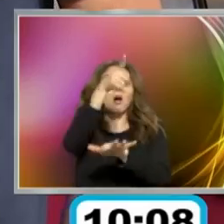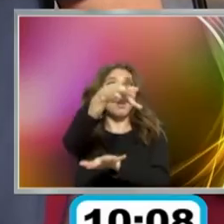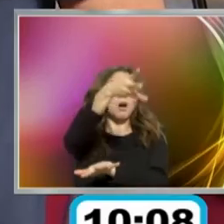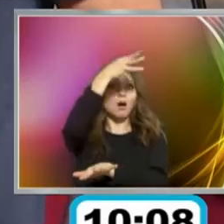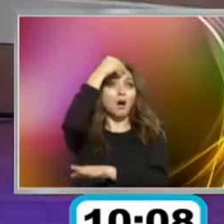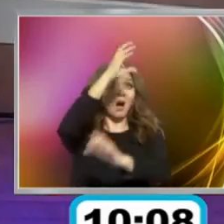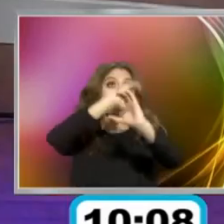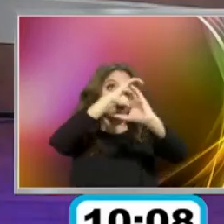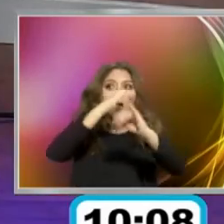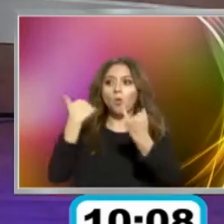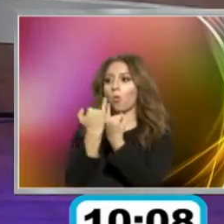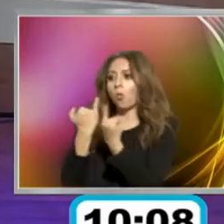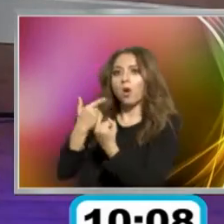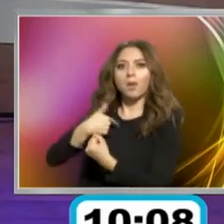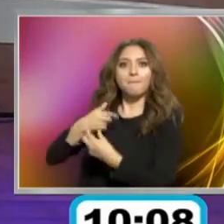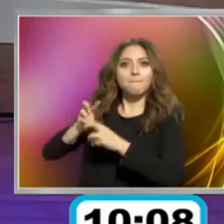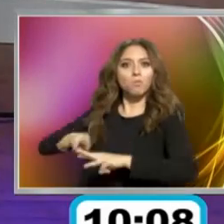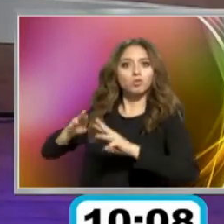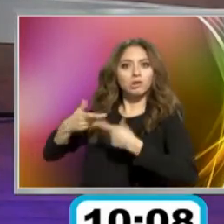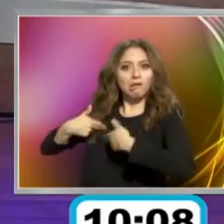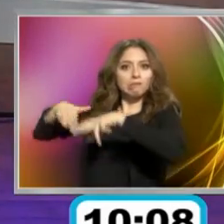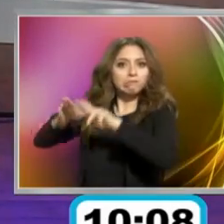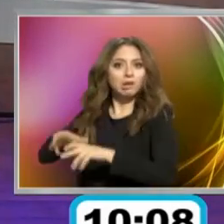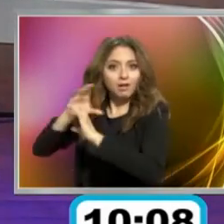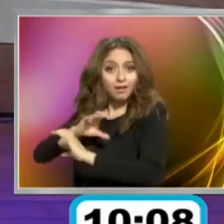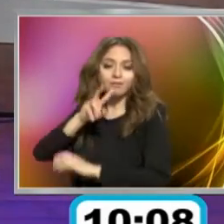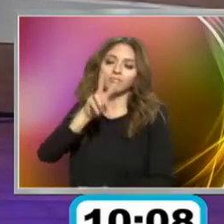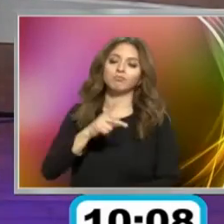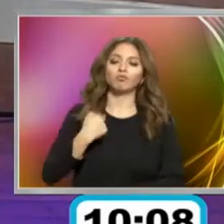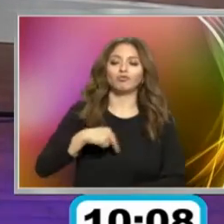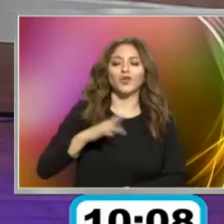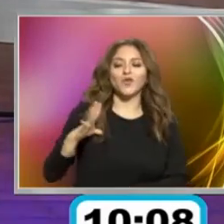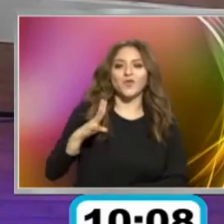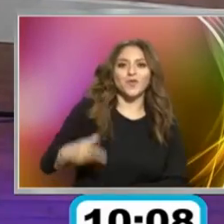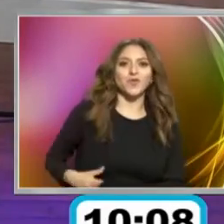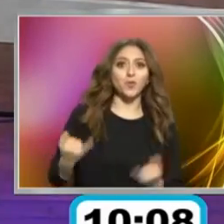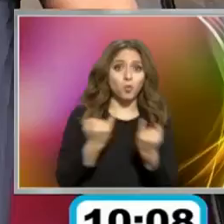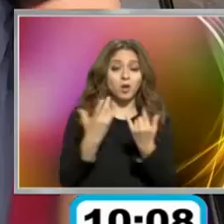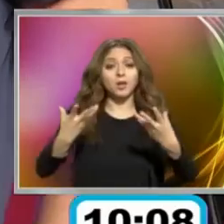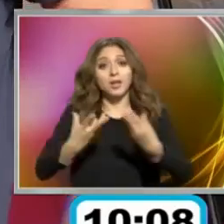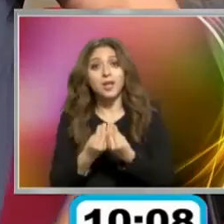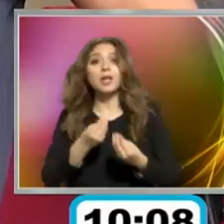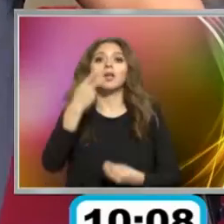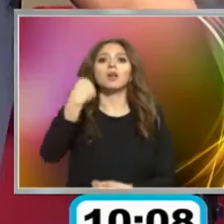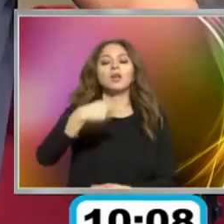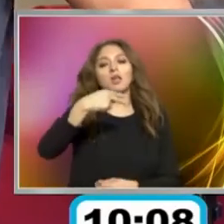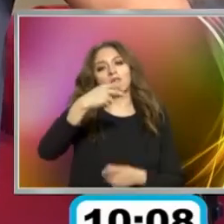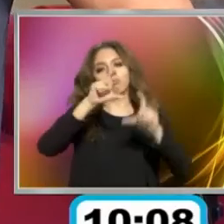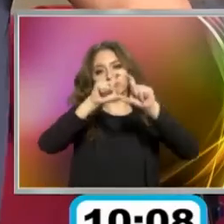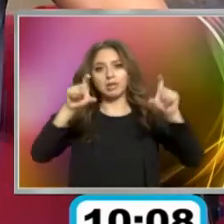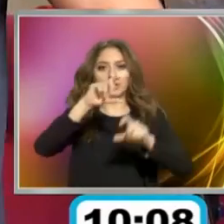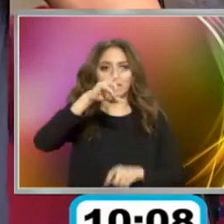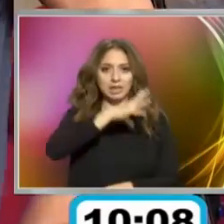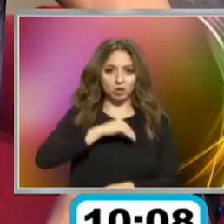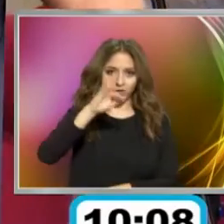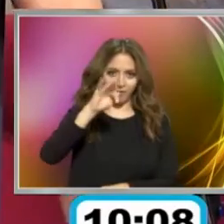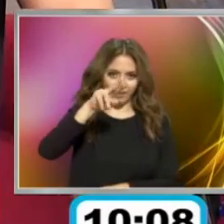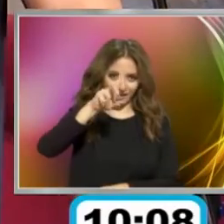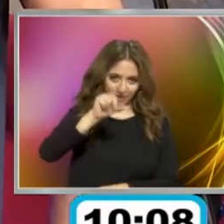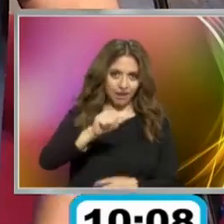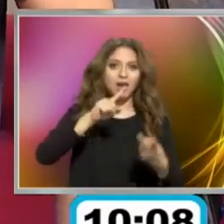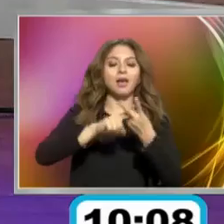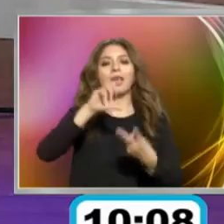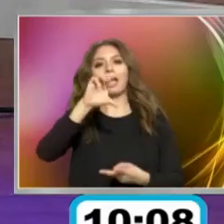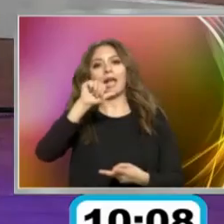momento y para nosotros, Sin duda imagínate, alguna. un orgullo y un placer, ¿no? Entonces hemos estado colaborando con Los Hijos de Frida, que es una banda de acá, estamos con un proyecto con